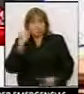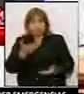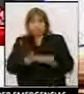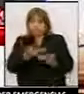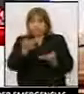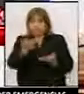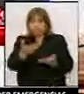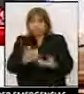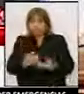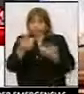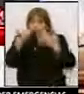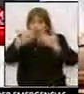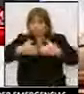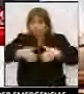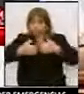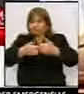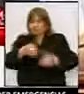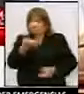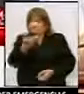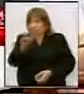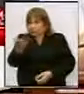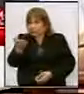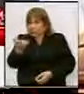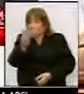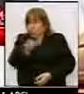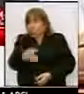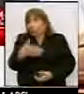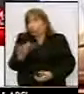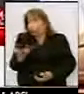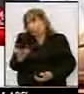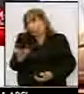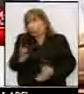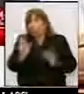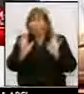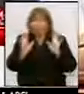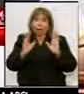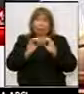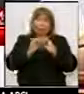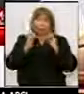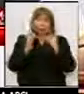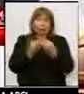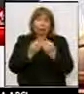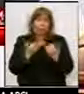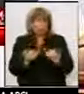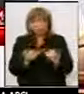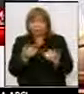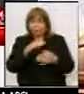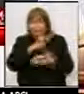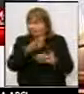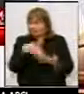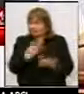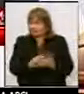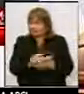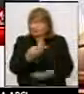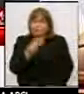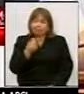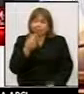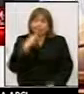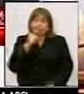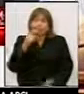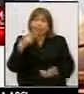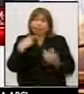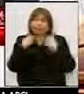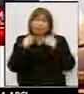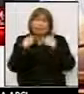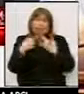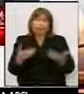empresas, estas personas que quién sabe si existirán ahora organizados, pero sin embargo, todos estos millones de soles se perdieron,